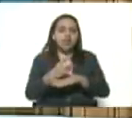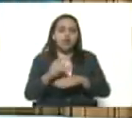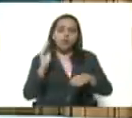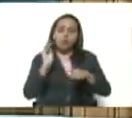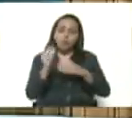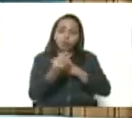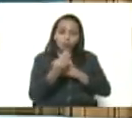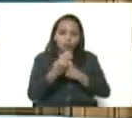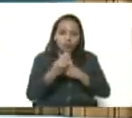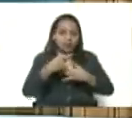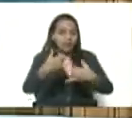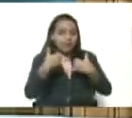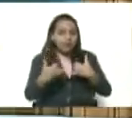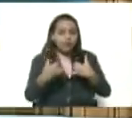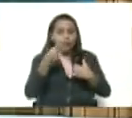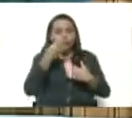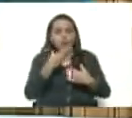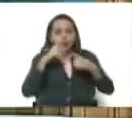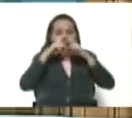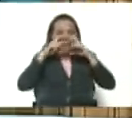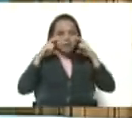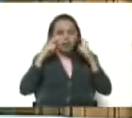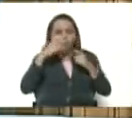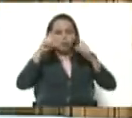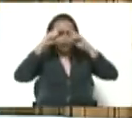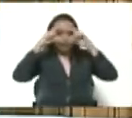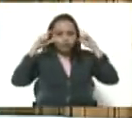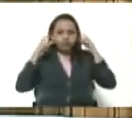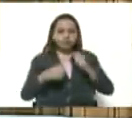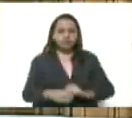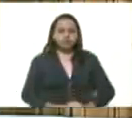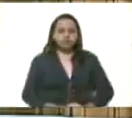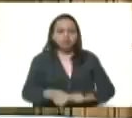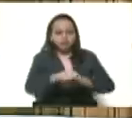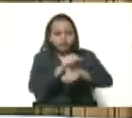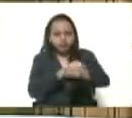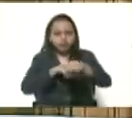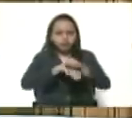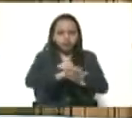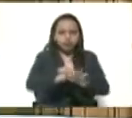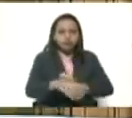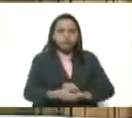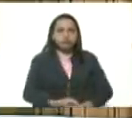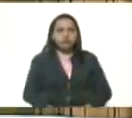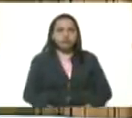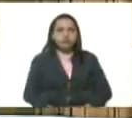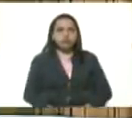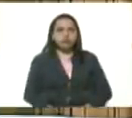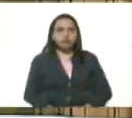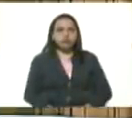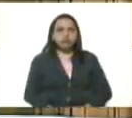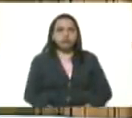buena mascarilla, buenos lentes, refuerzo, guantes, ¿cómo se llama esto?